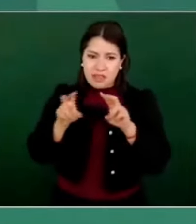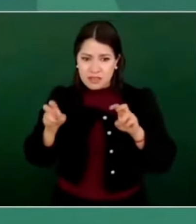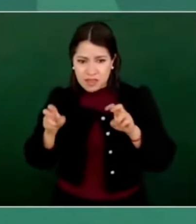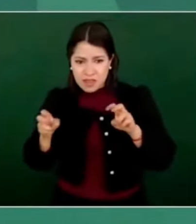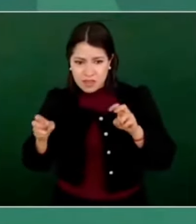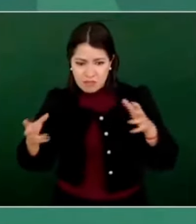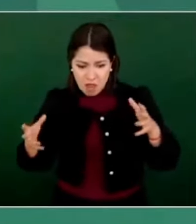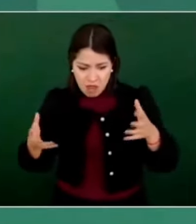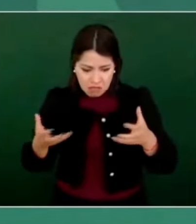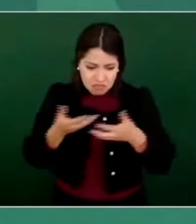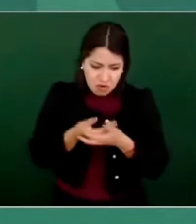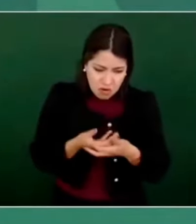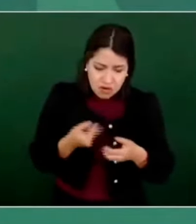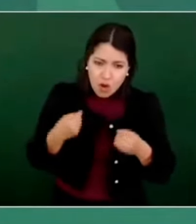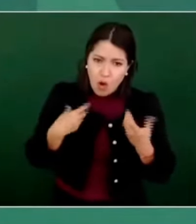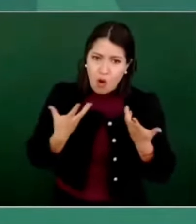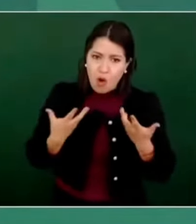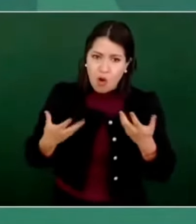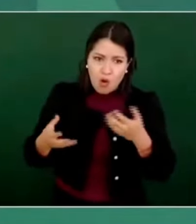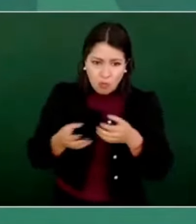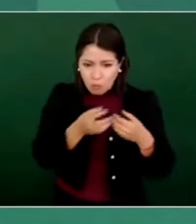otra que